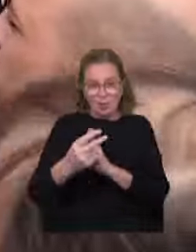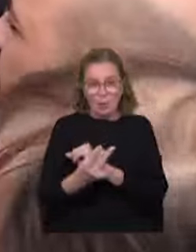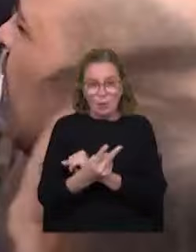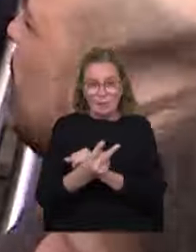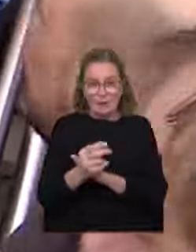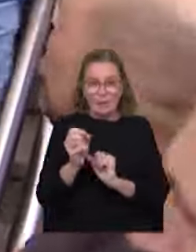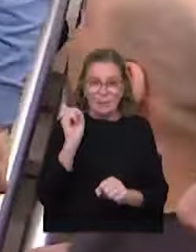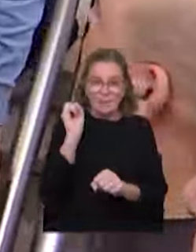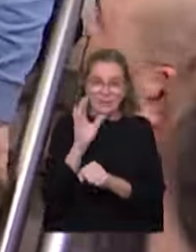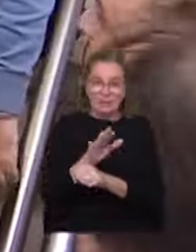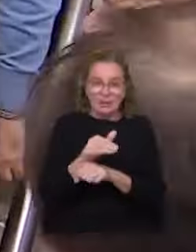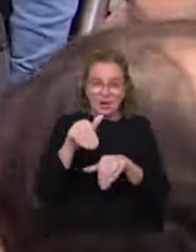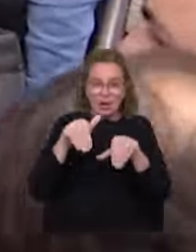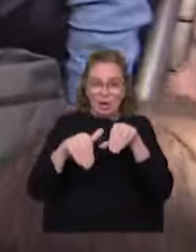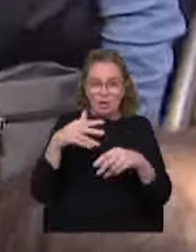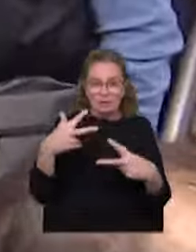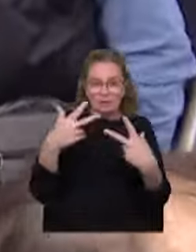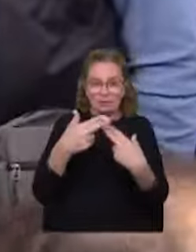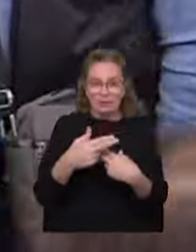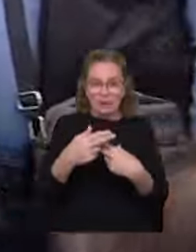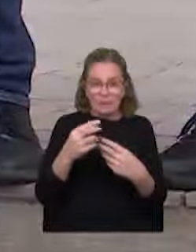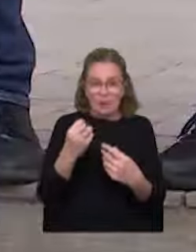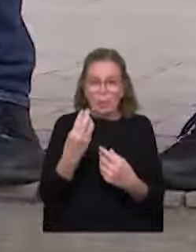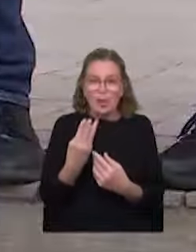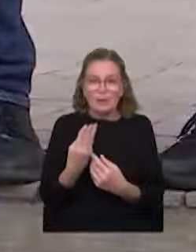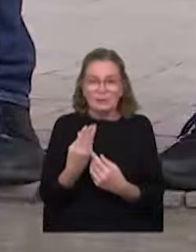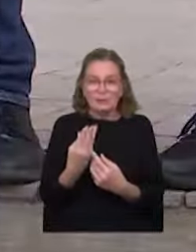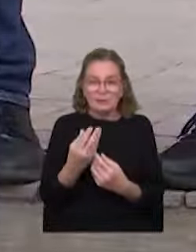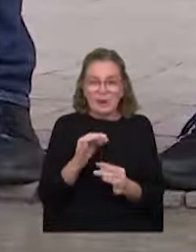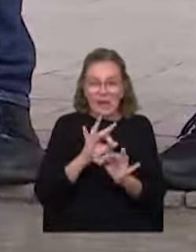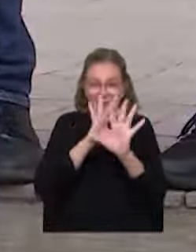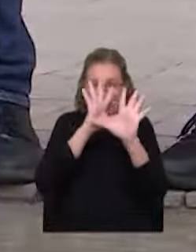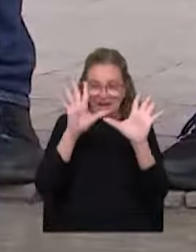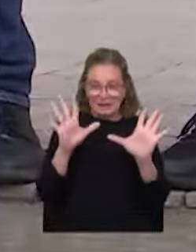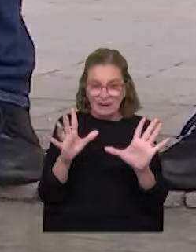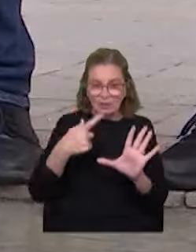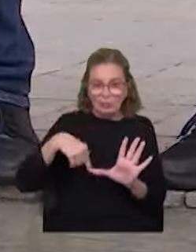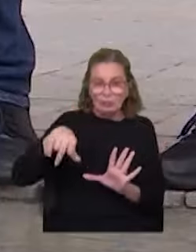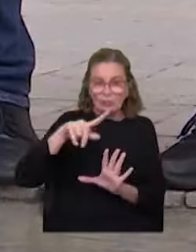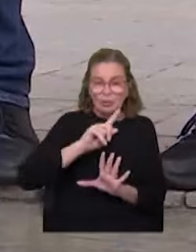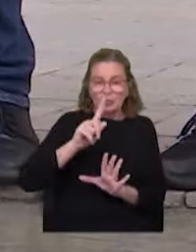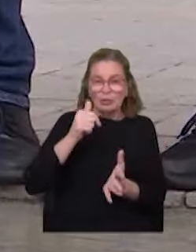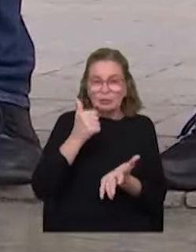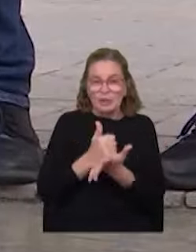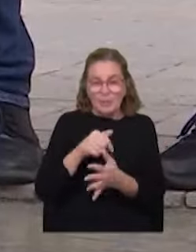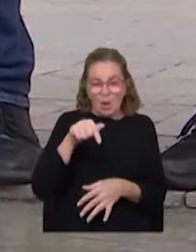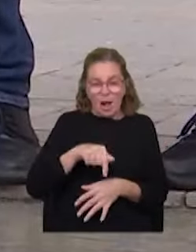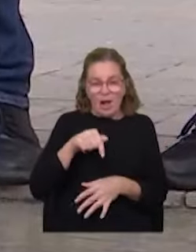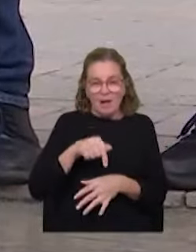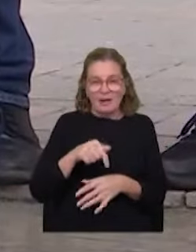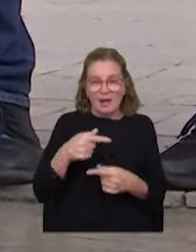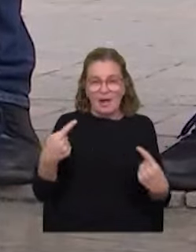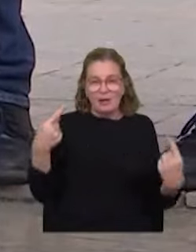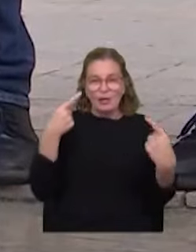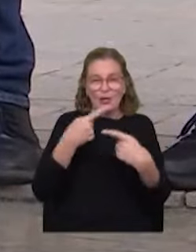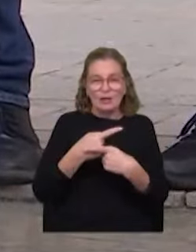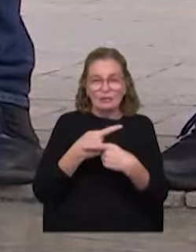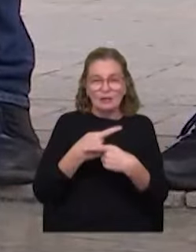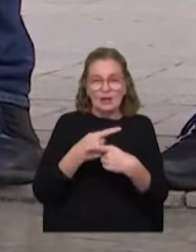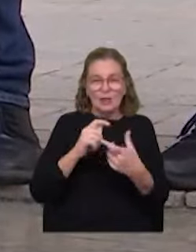enviadas a la corte para su posterior conteo aclarar que nosotros no estamos acá en contra de una